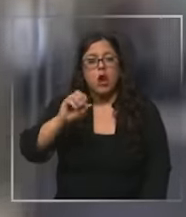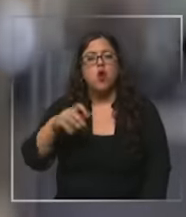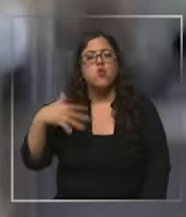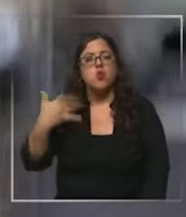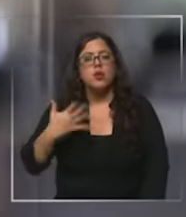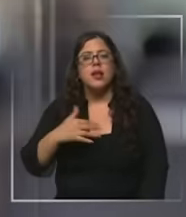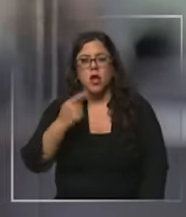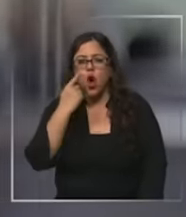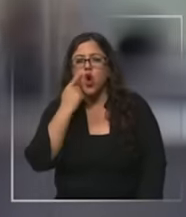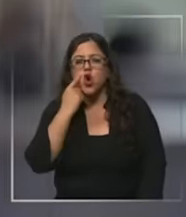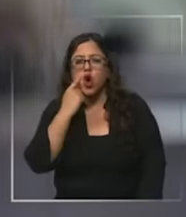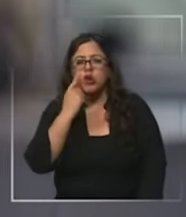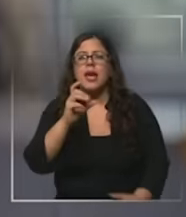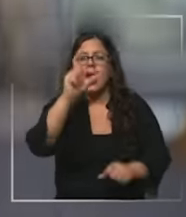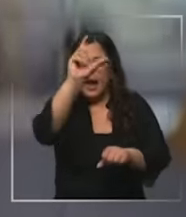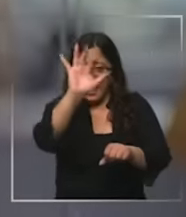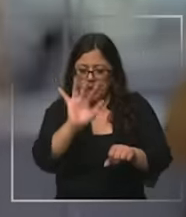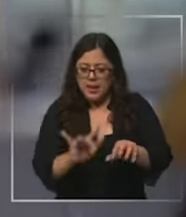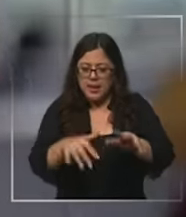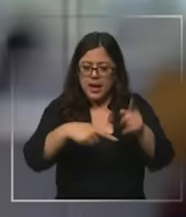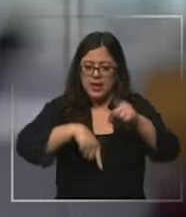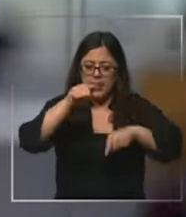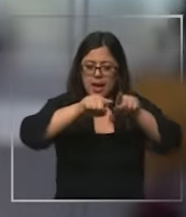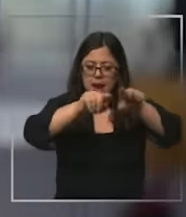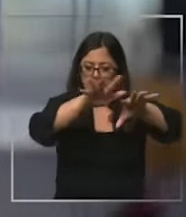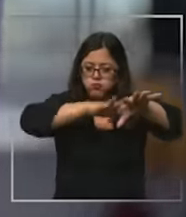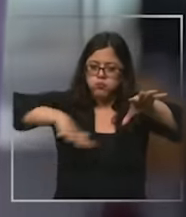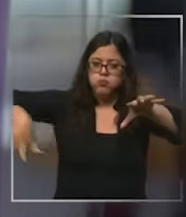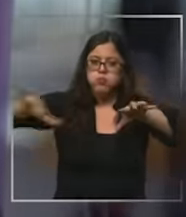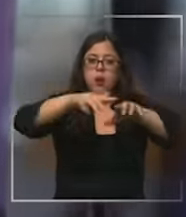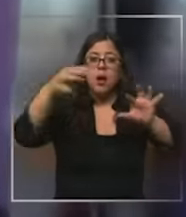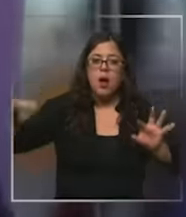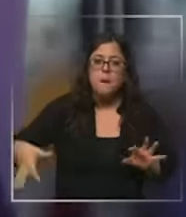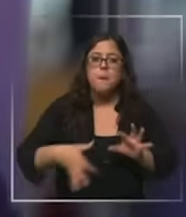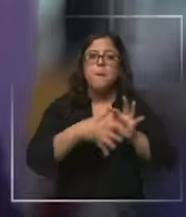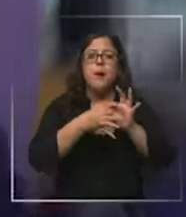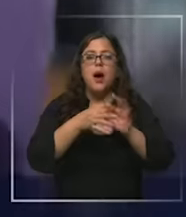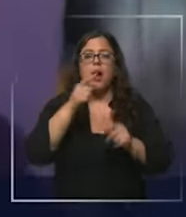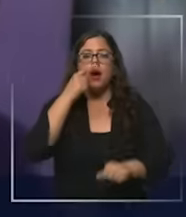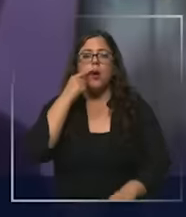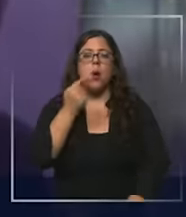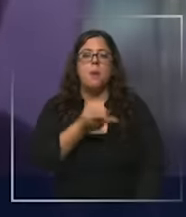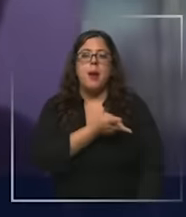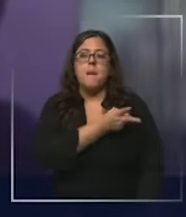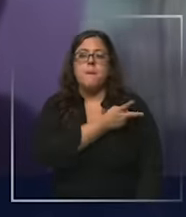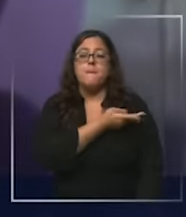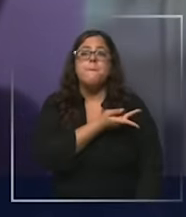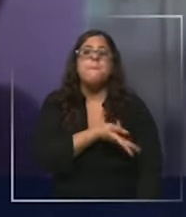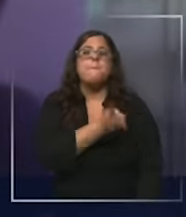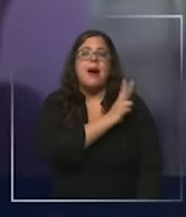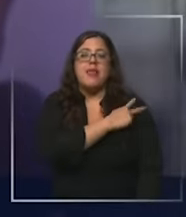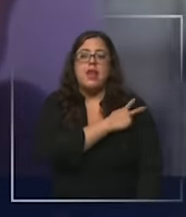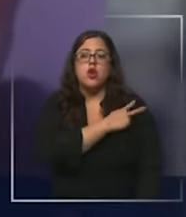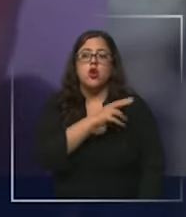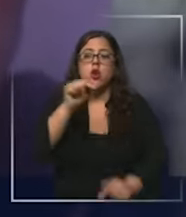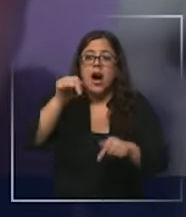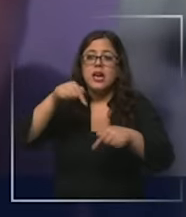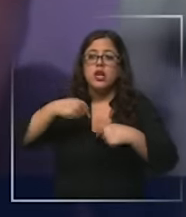las características geográficas de las zonas lo convirtieron en socio y mano derecha del padrino. Estando aquí yo, tengo que